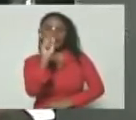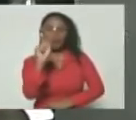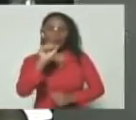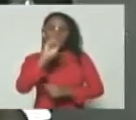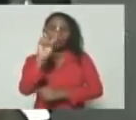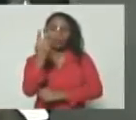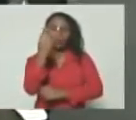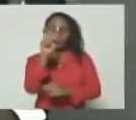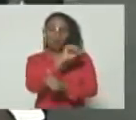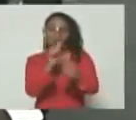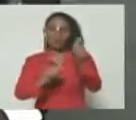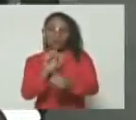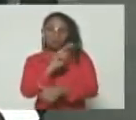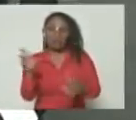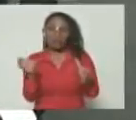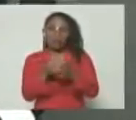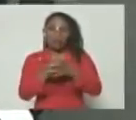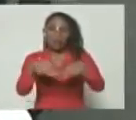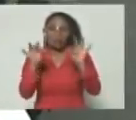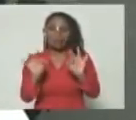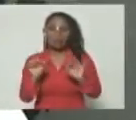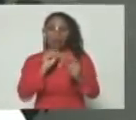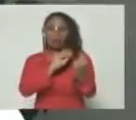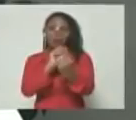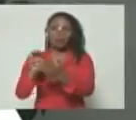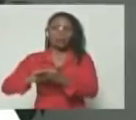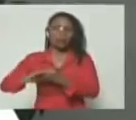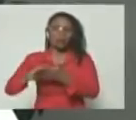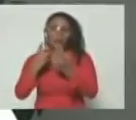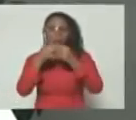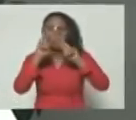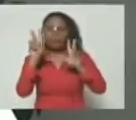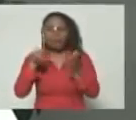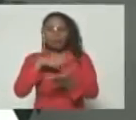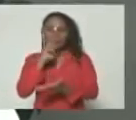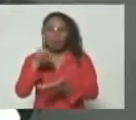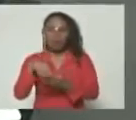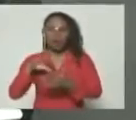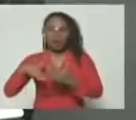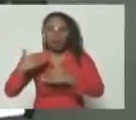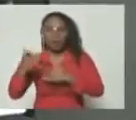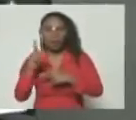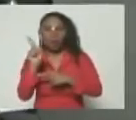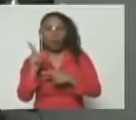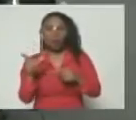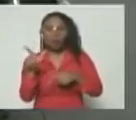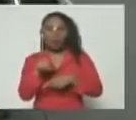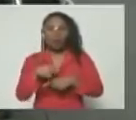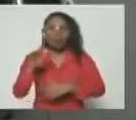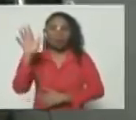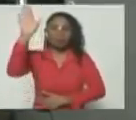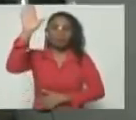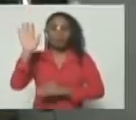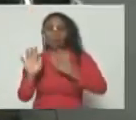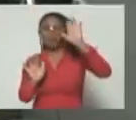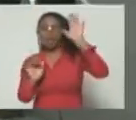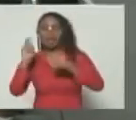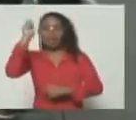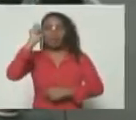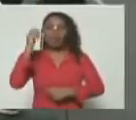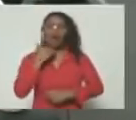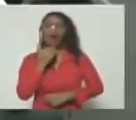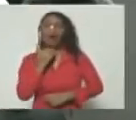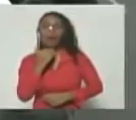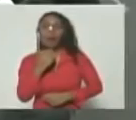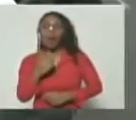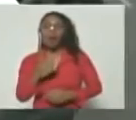Comisión Especial para el Diálogo, la Reconciliación y la Paz Nacional, y luego abriríamos un espacio de derecho de palabra de los diputados que quieran